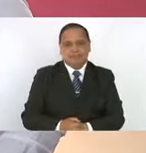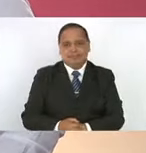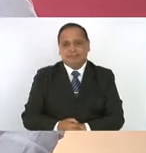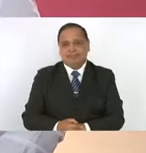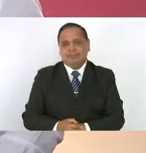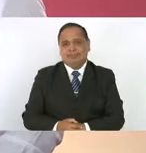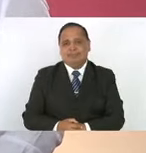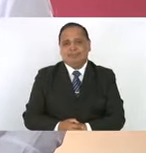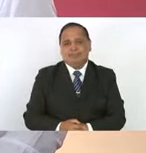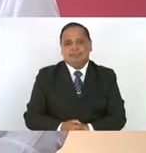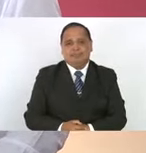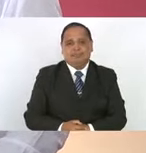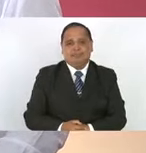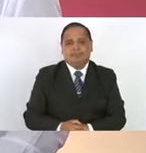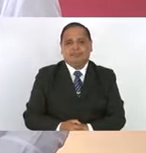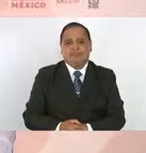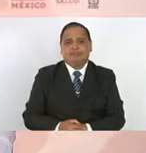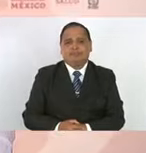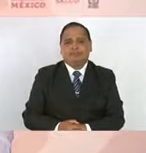Miren,